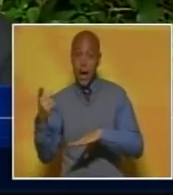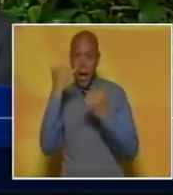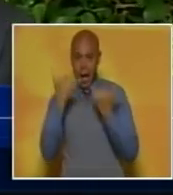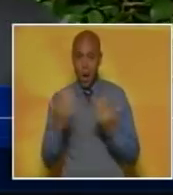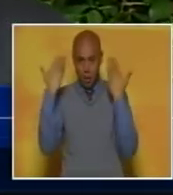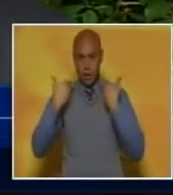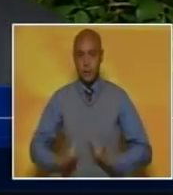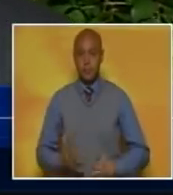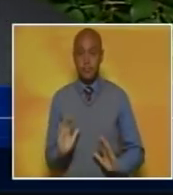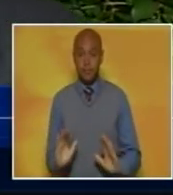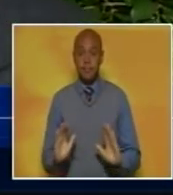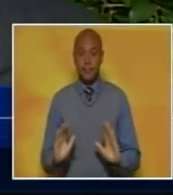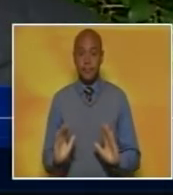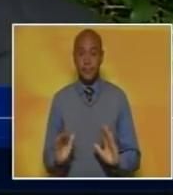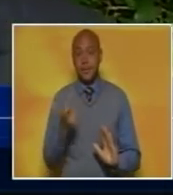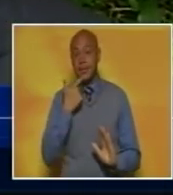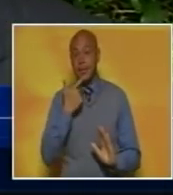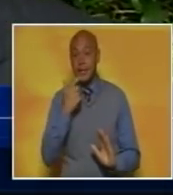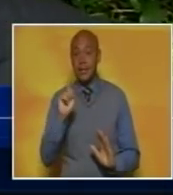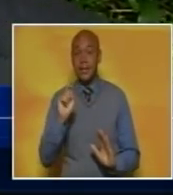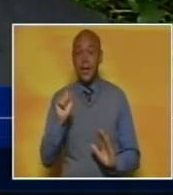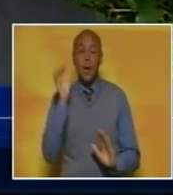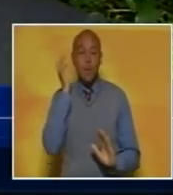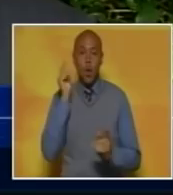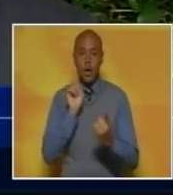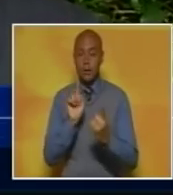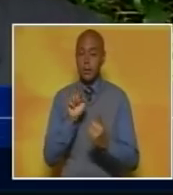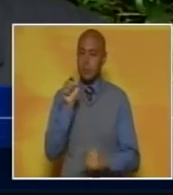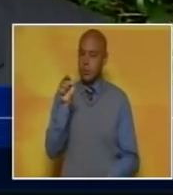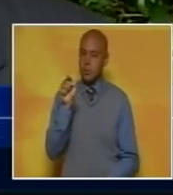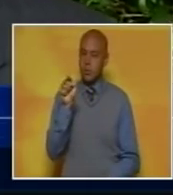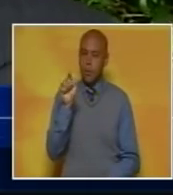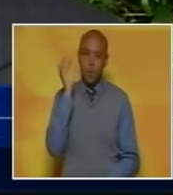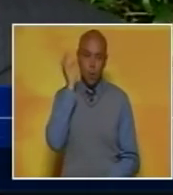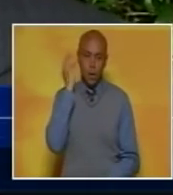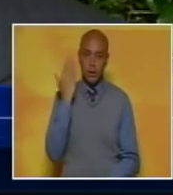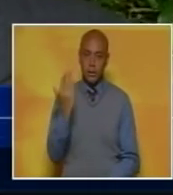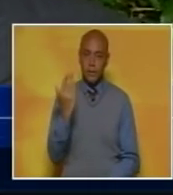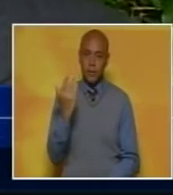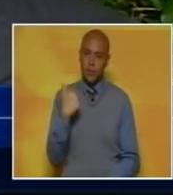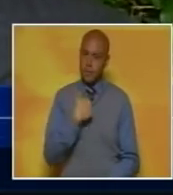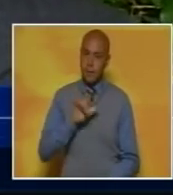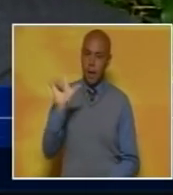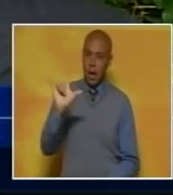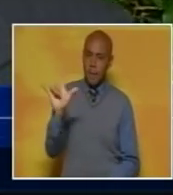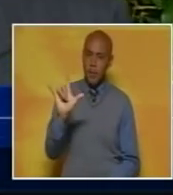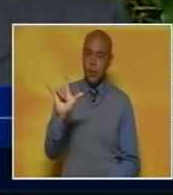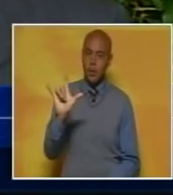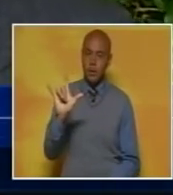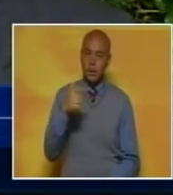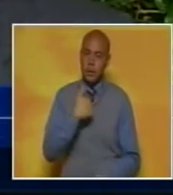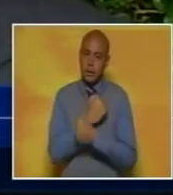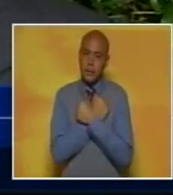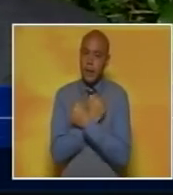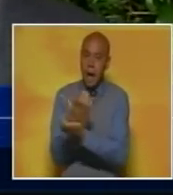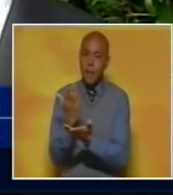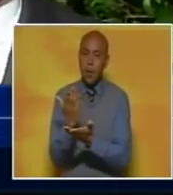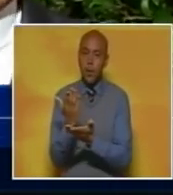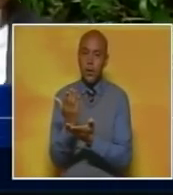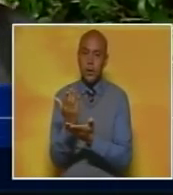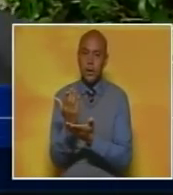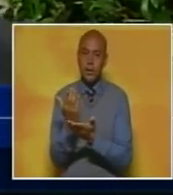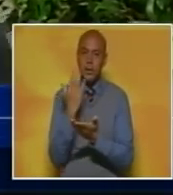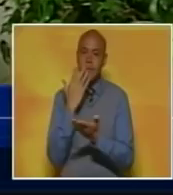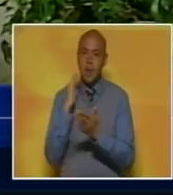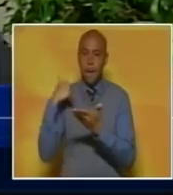ahora. Le dice a Isabel Cristina, Isabel Cristina, yo te amo, te amo. Y se cayó el